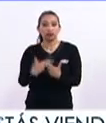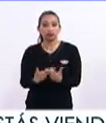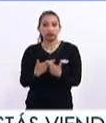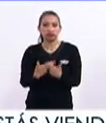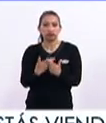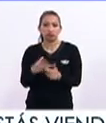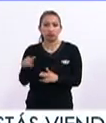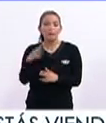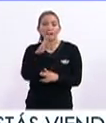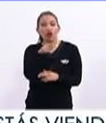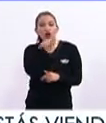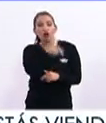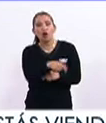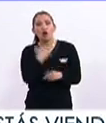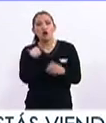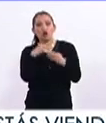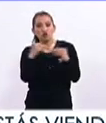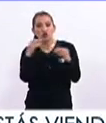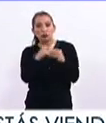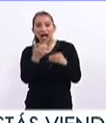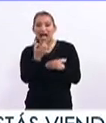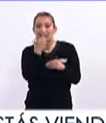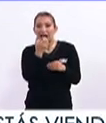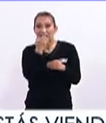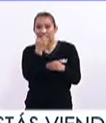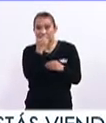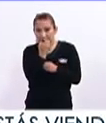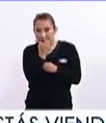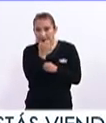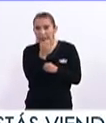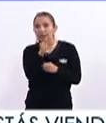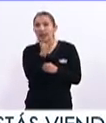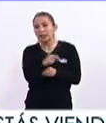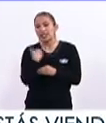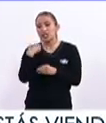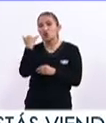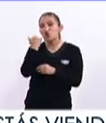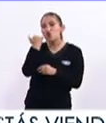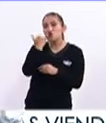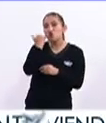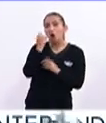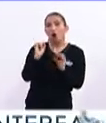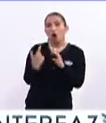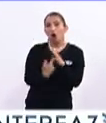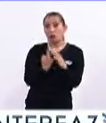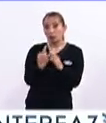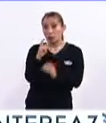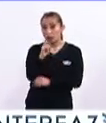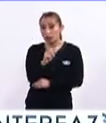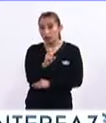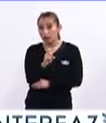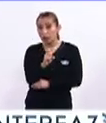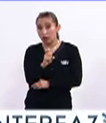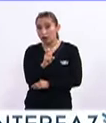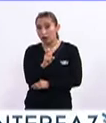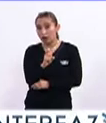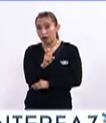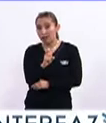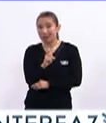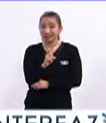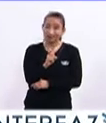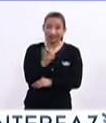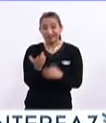de azúcar, exacto, preferimos que la fruta sea a mordidas y por supuesto los jugos industrializados. O un licuado con agua. Ajá,